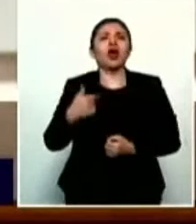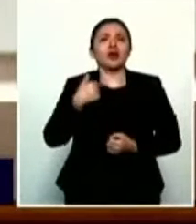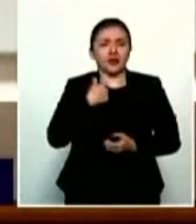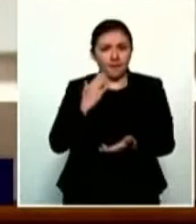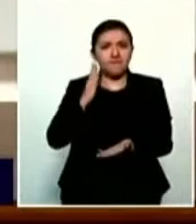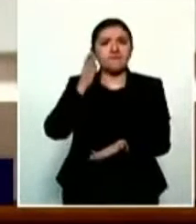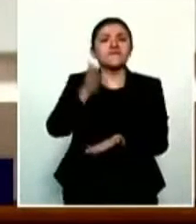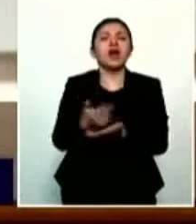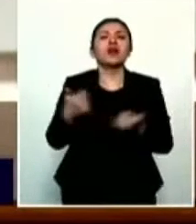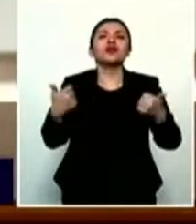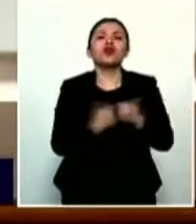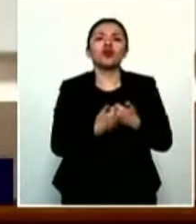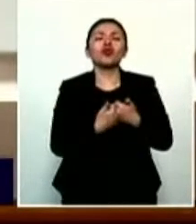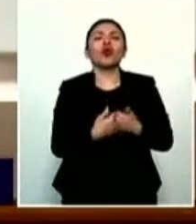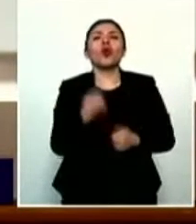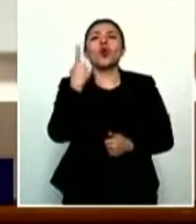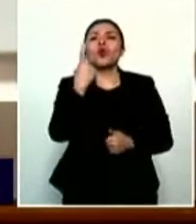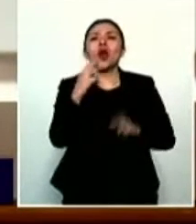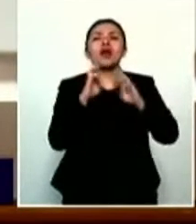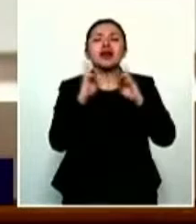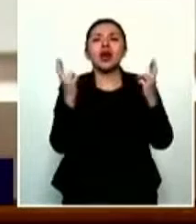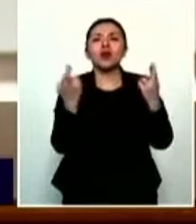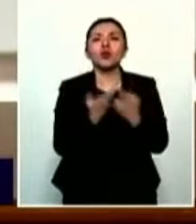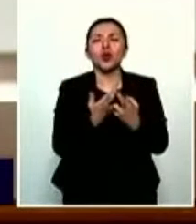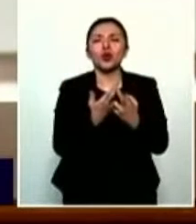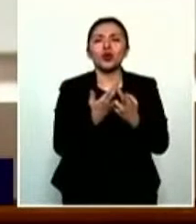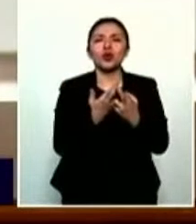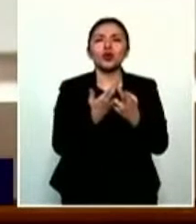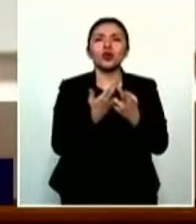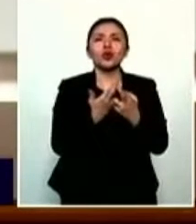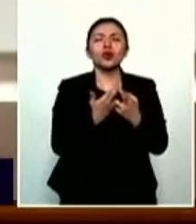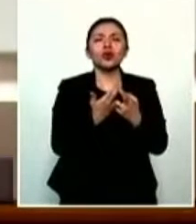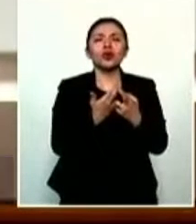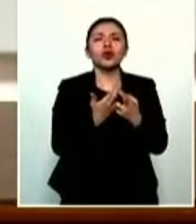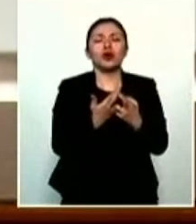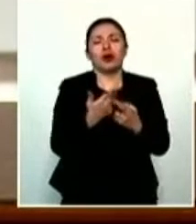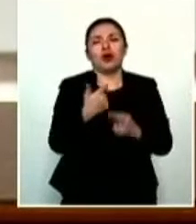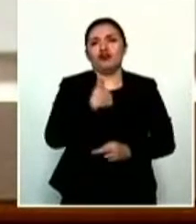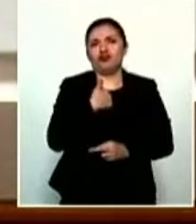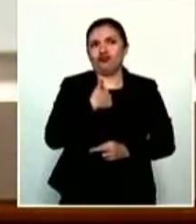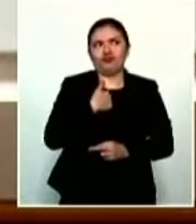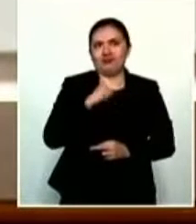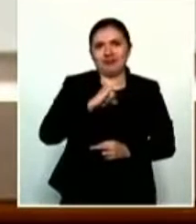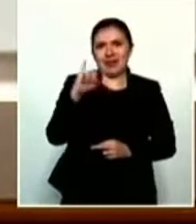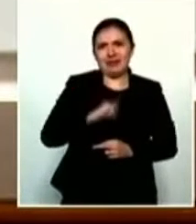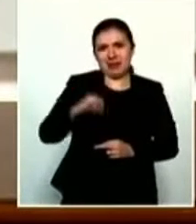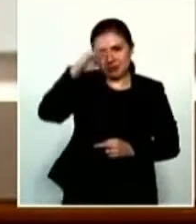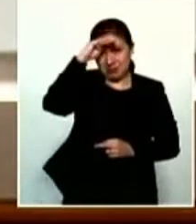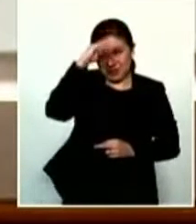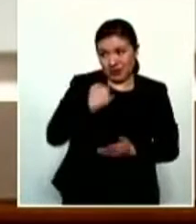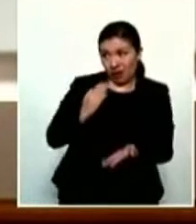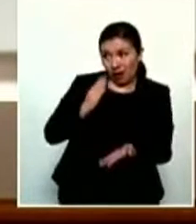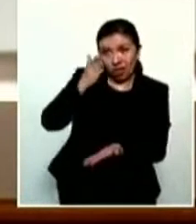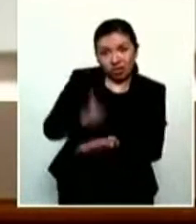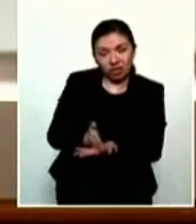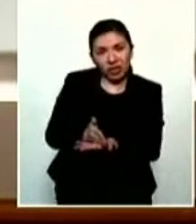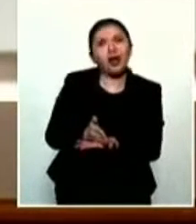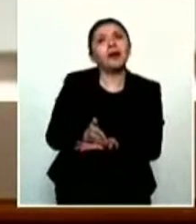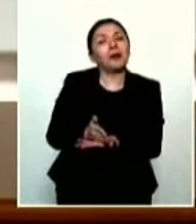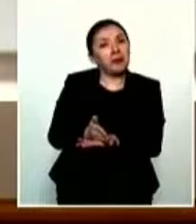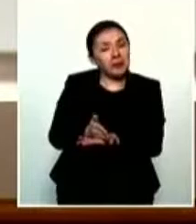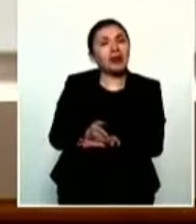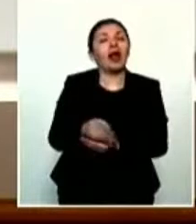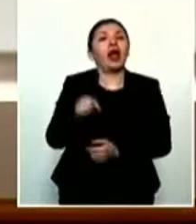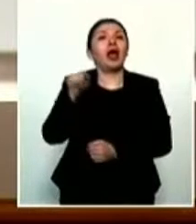presente en una de las reuniones que yo nunca pensé que iba a estar,